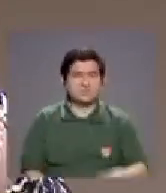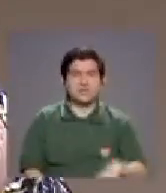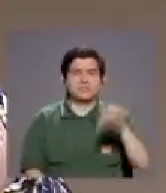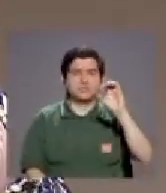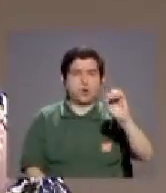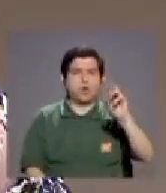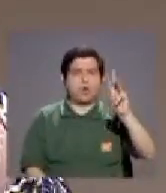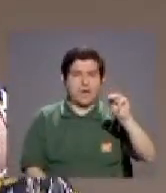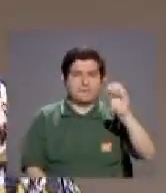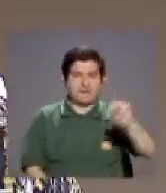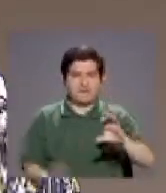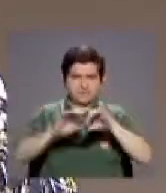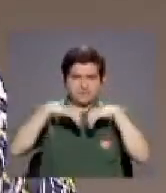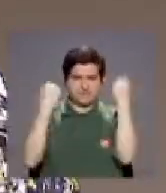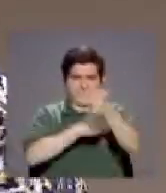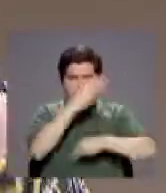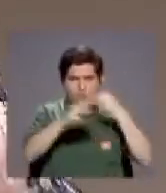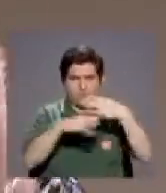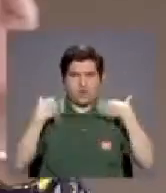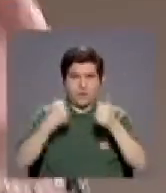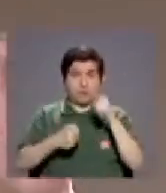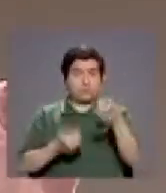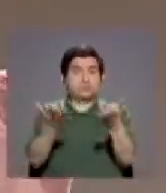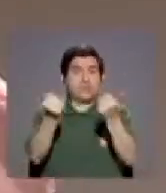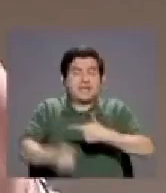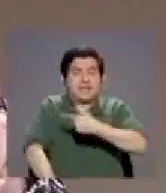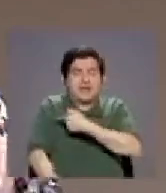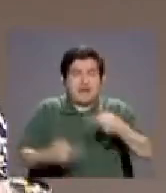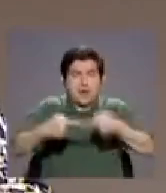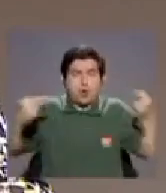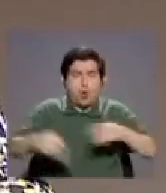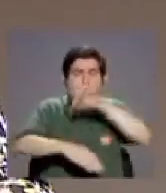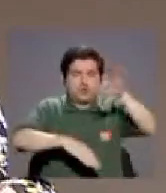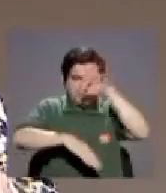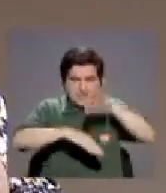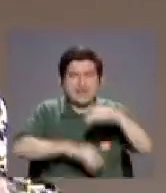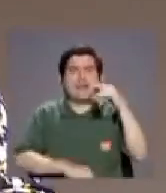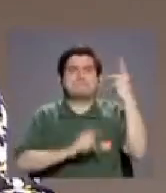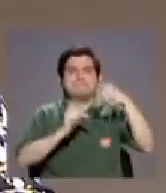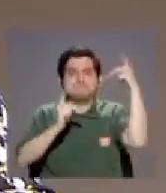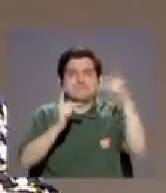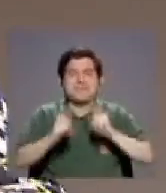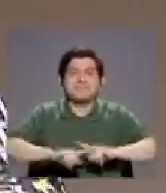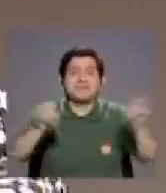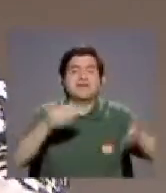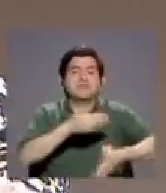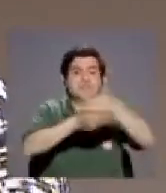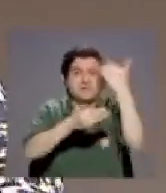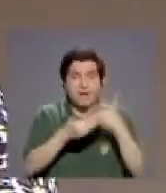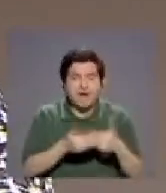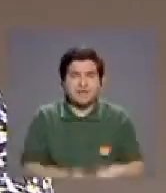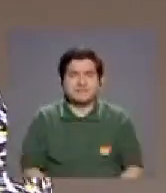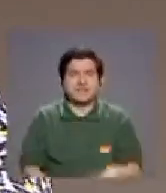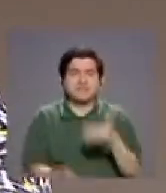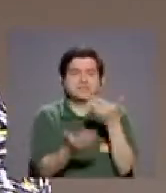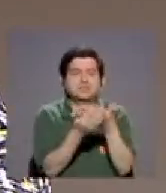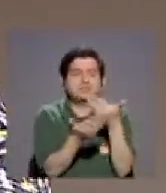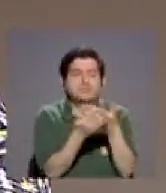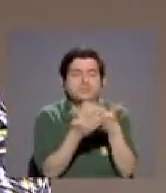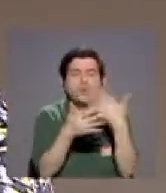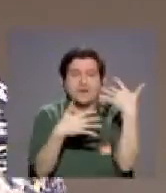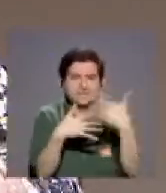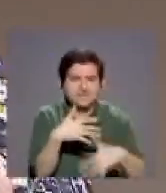Organización Mundial de la Salud es que si usted se quiere vacunar contra el dengue, perfecto. Pero antes de eso tiene que tomarse una muestra de